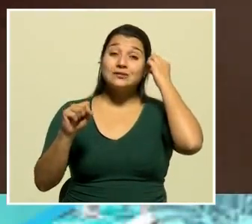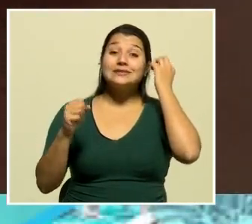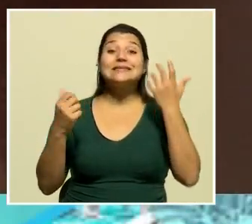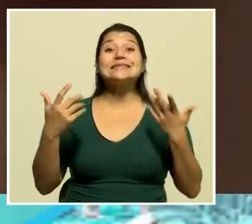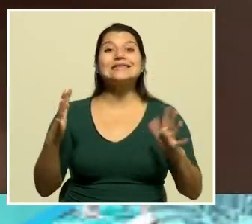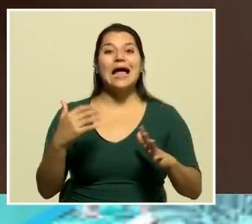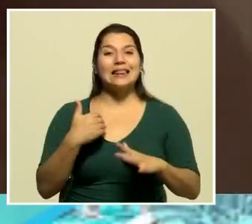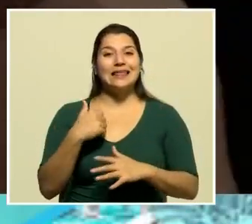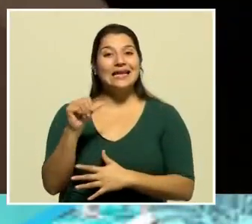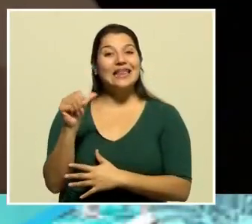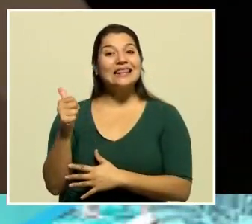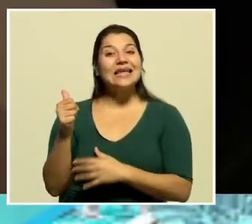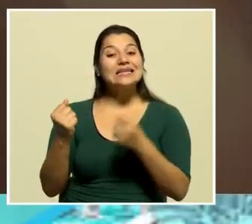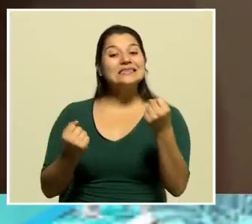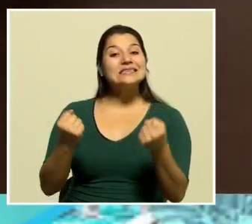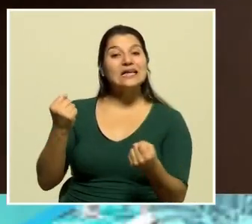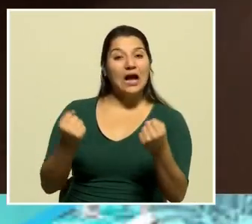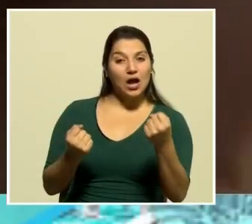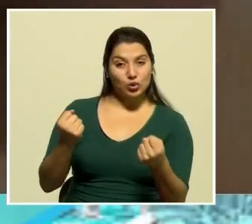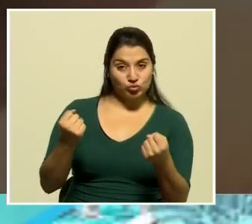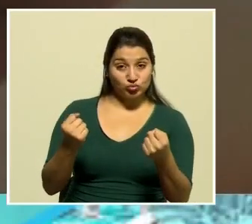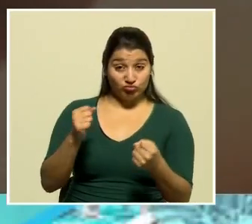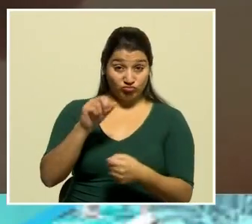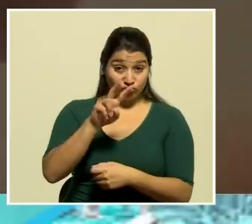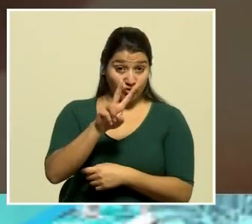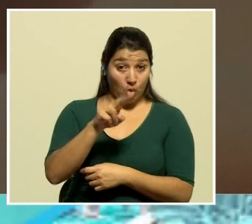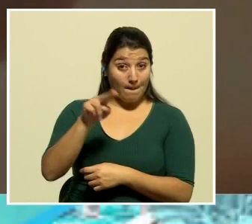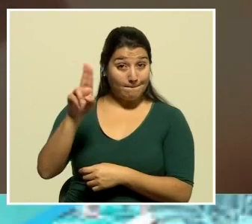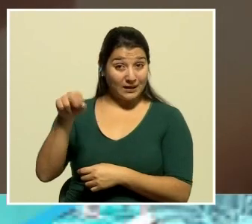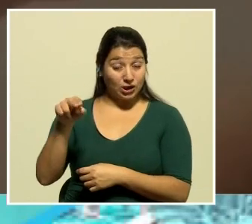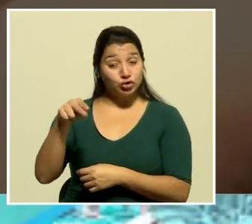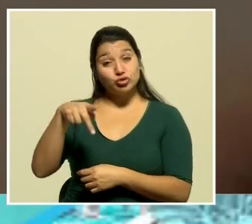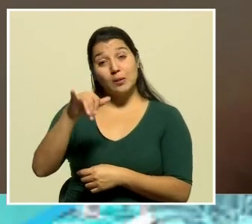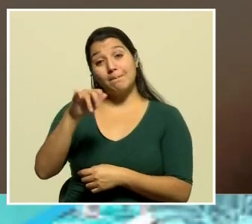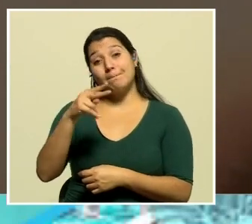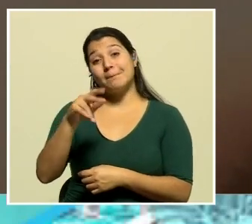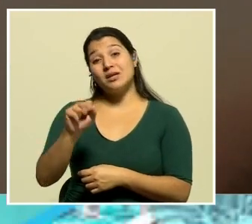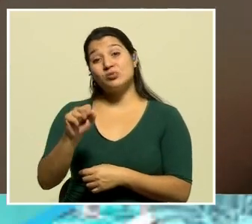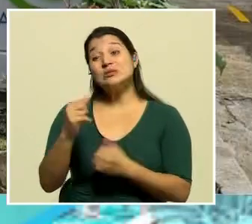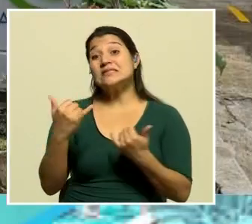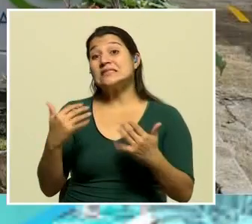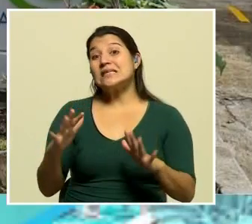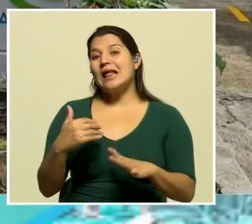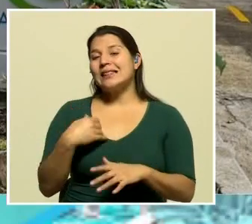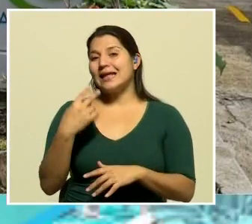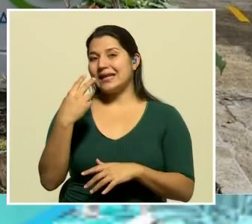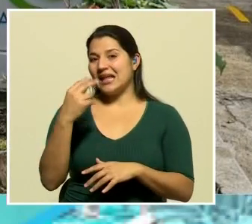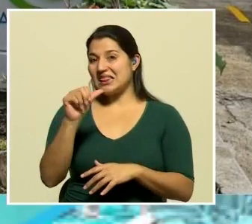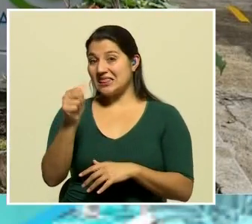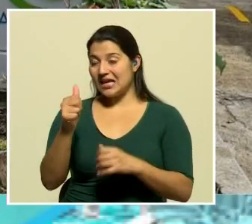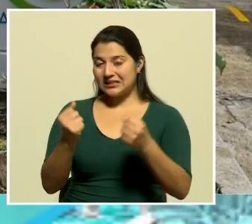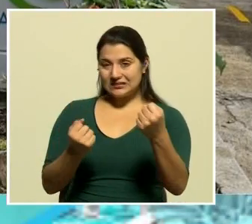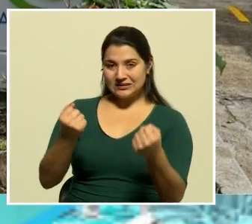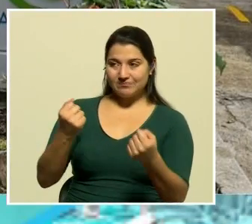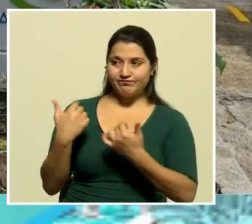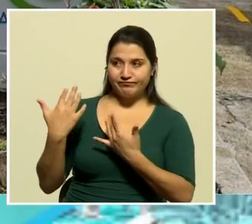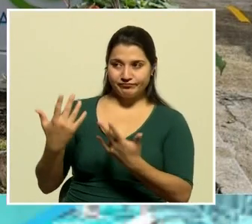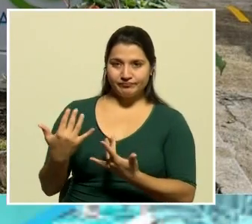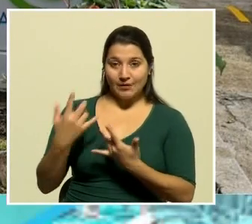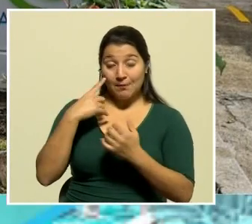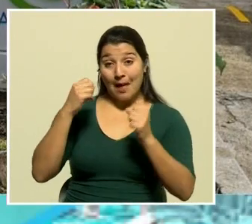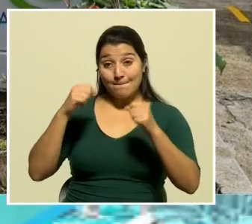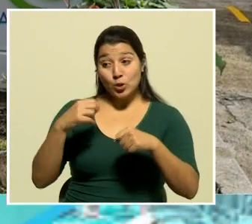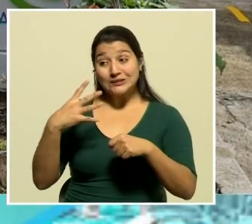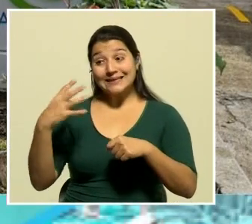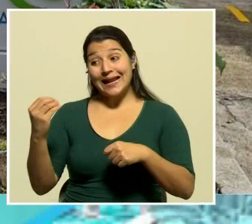10 unidades en espera de poder hacer su recorrido hacia exterior y hacia interior de nuestro